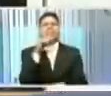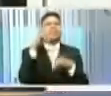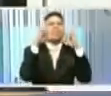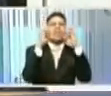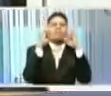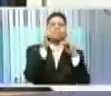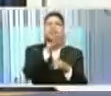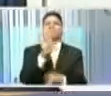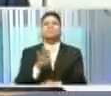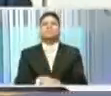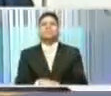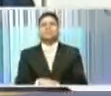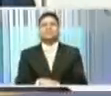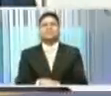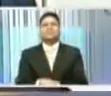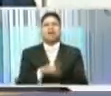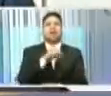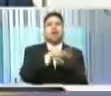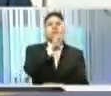WhatsApp.